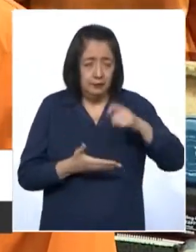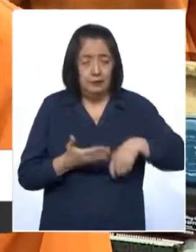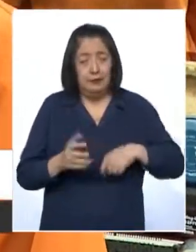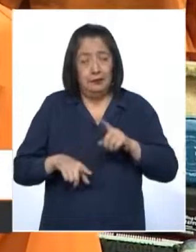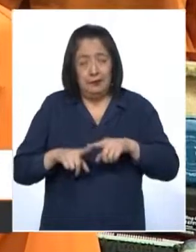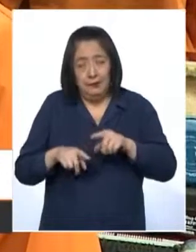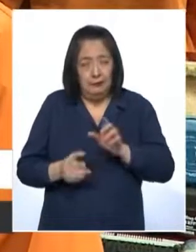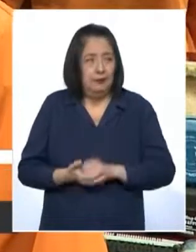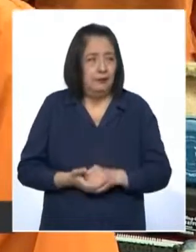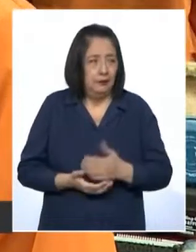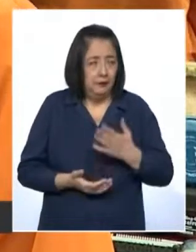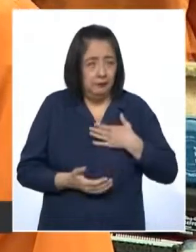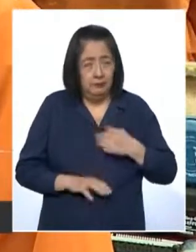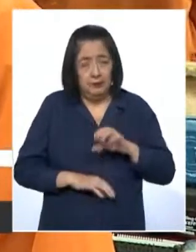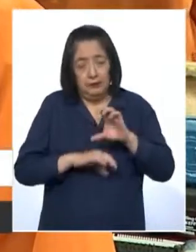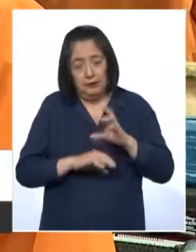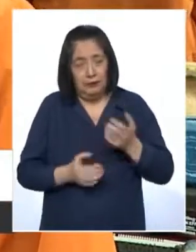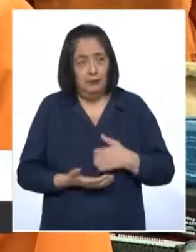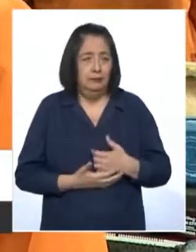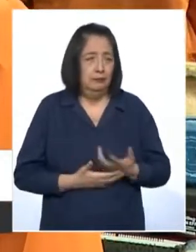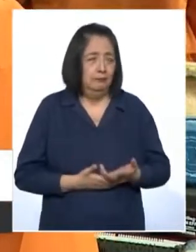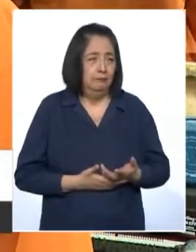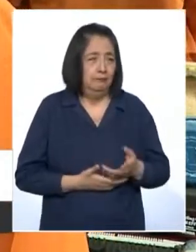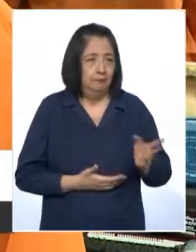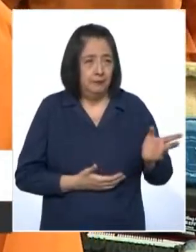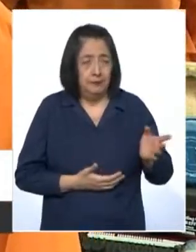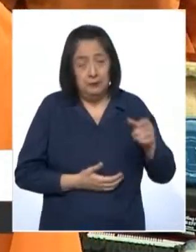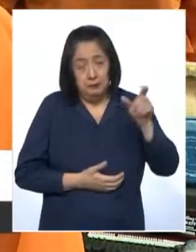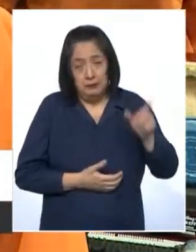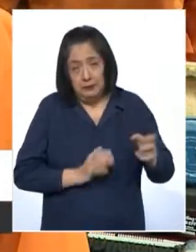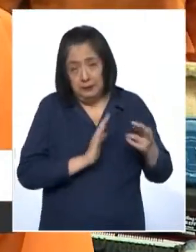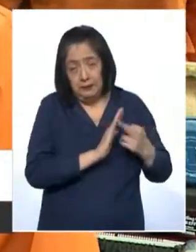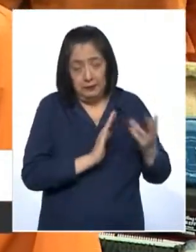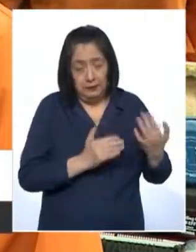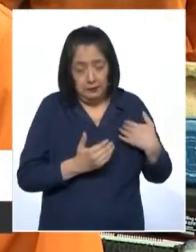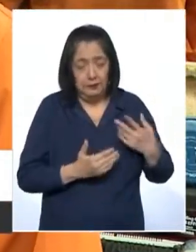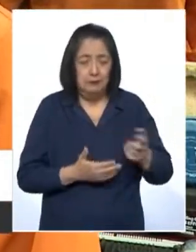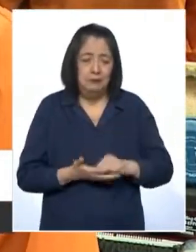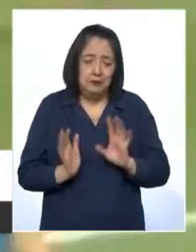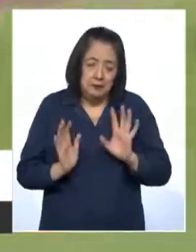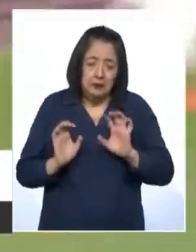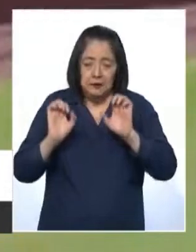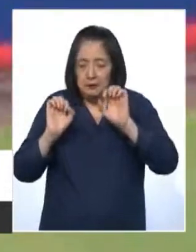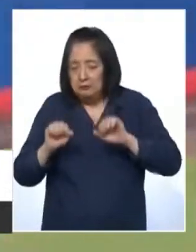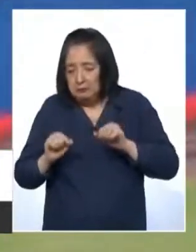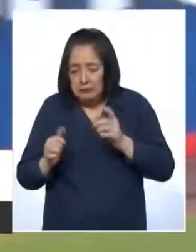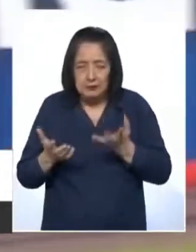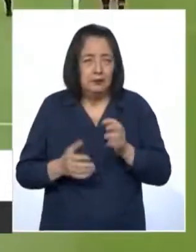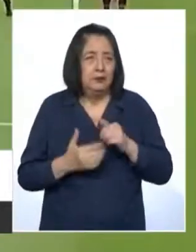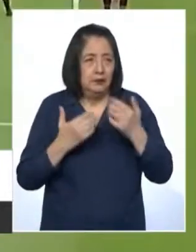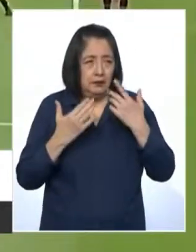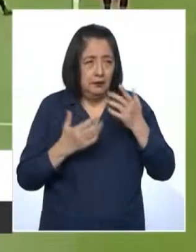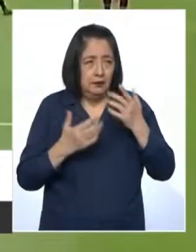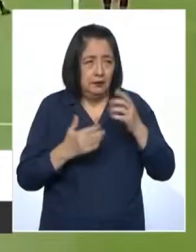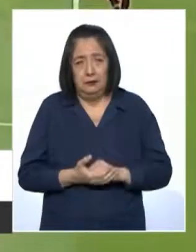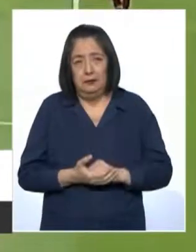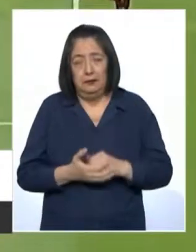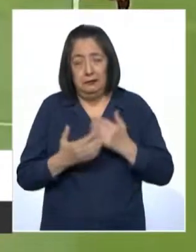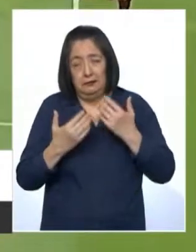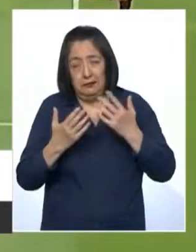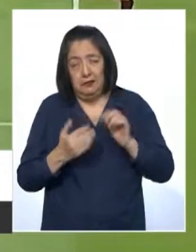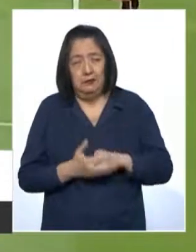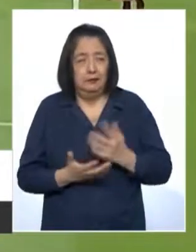también de mi club. Mi agente también está viendo posibilidades y todo. Agradezco también